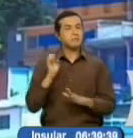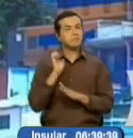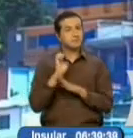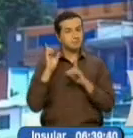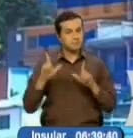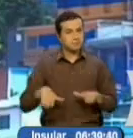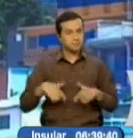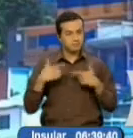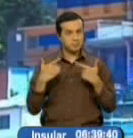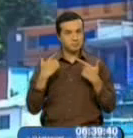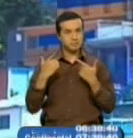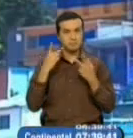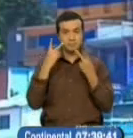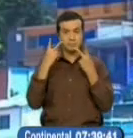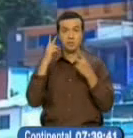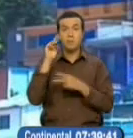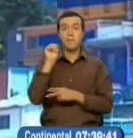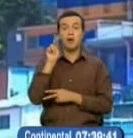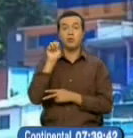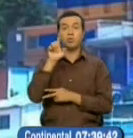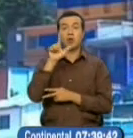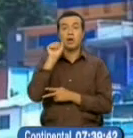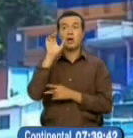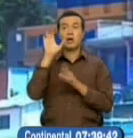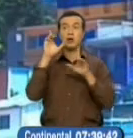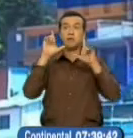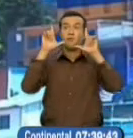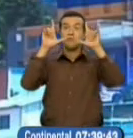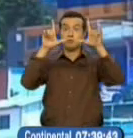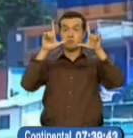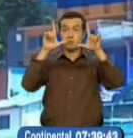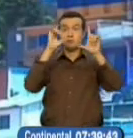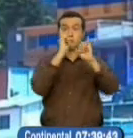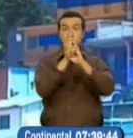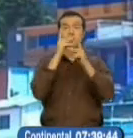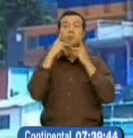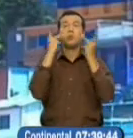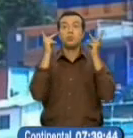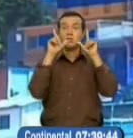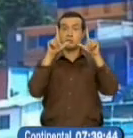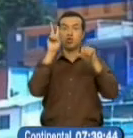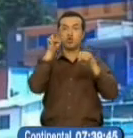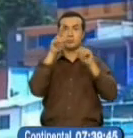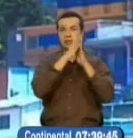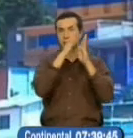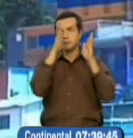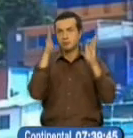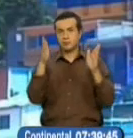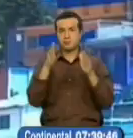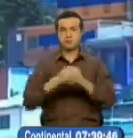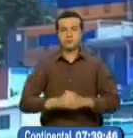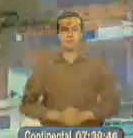Lenín Moreno. El retrato de Manuel Espejo estará en los despachos de instituciones públicas durante 2 meses.